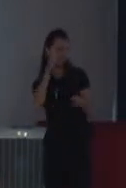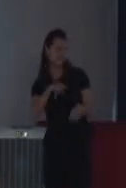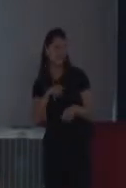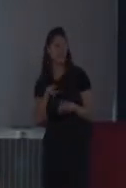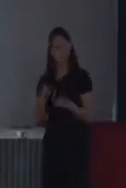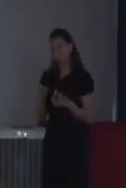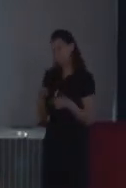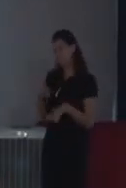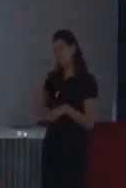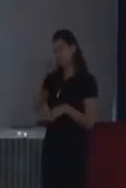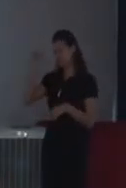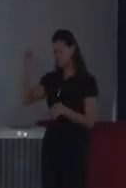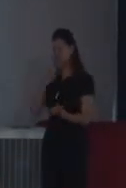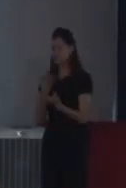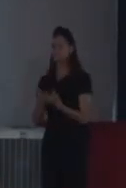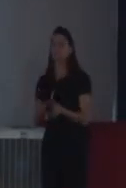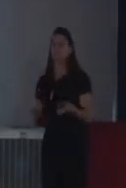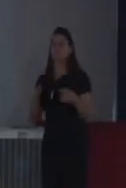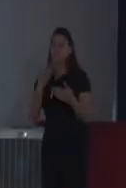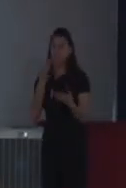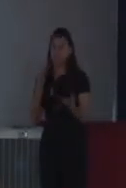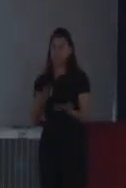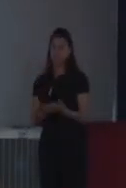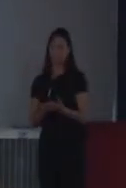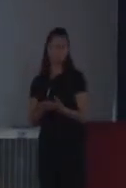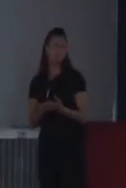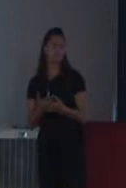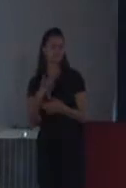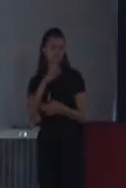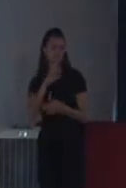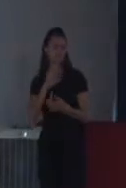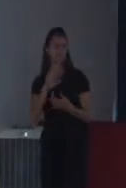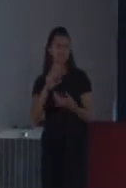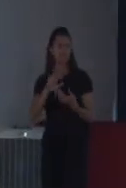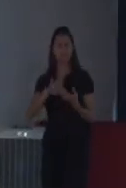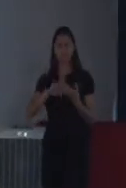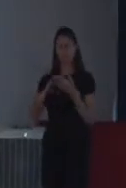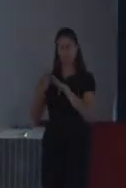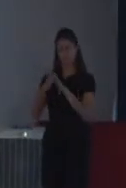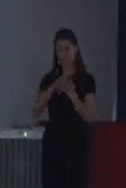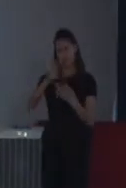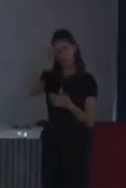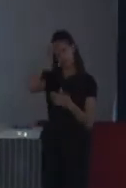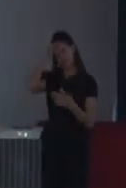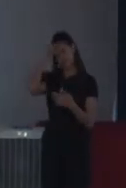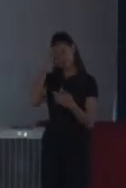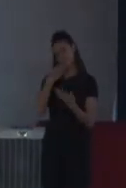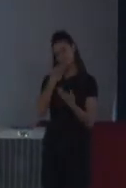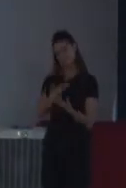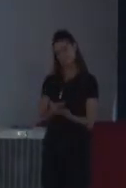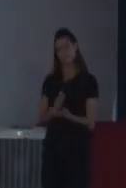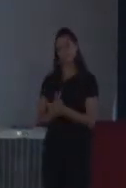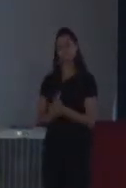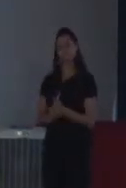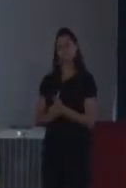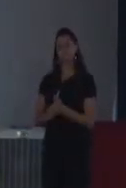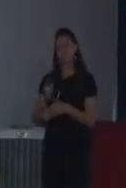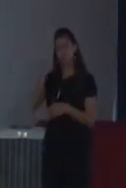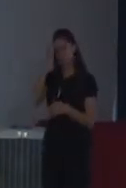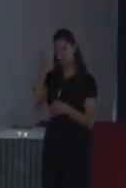Nacional. Damos agradecimientos primeramente, pues, a nuestra comunidad kennediana por